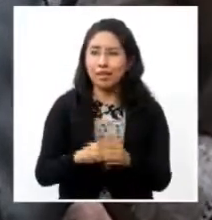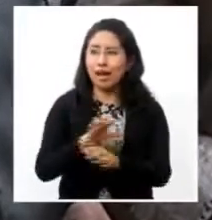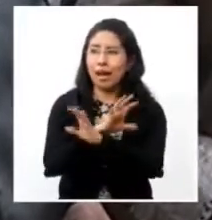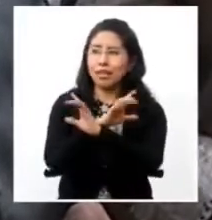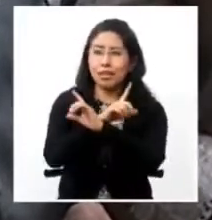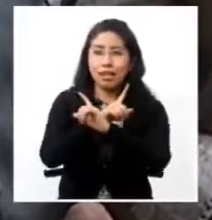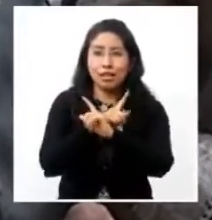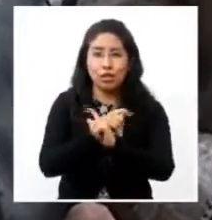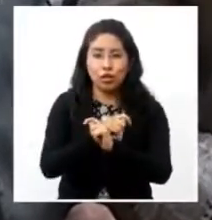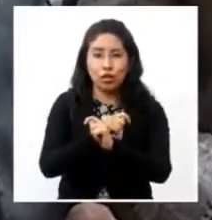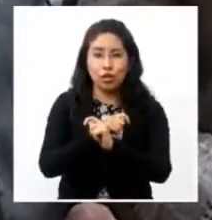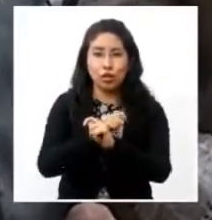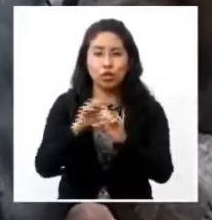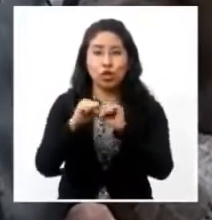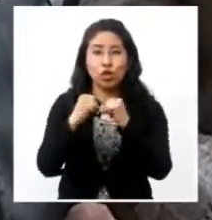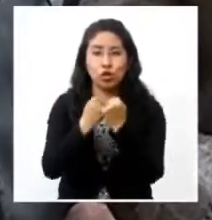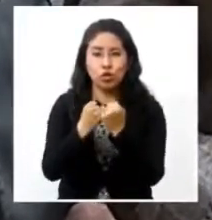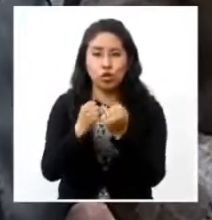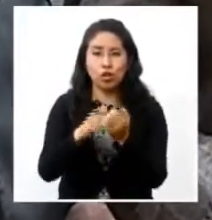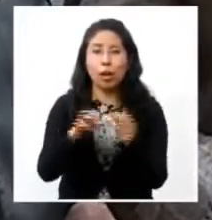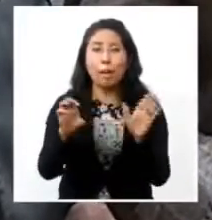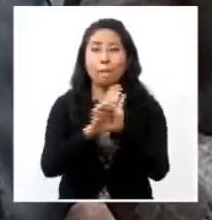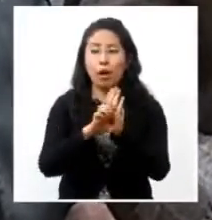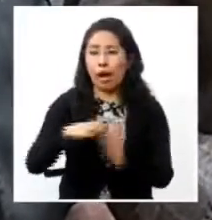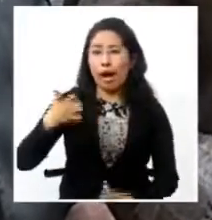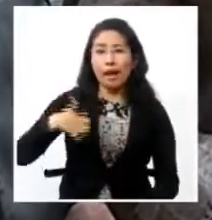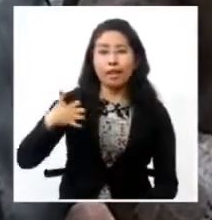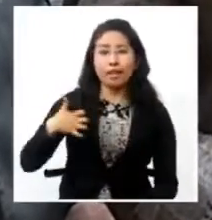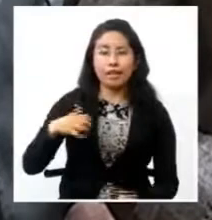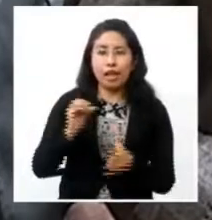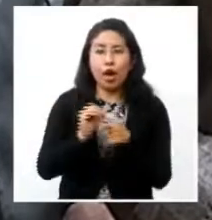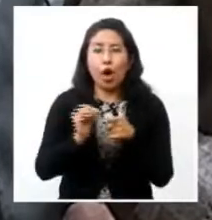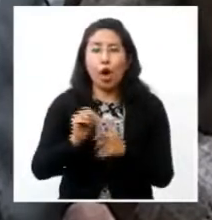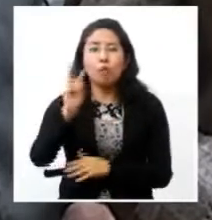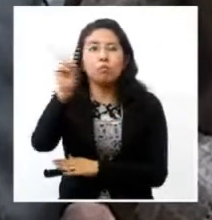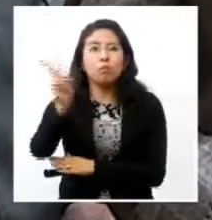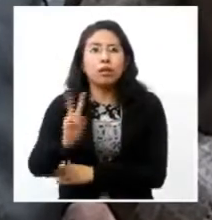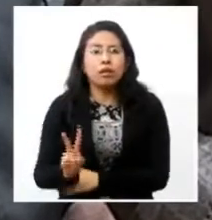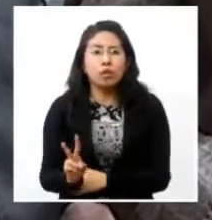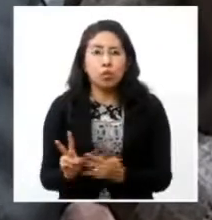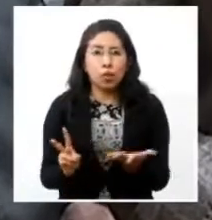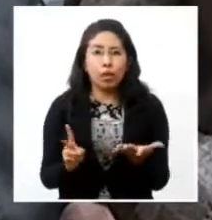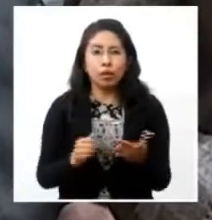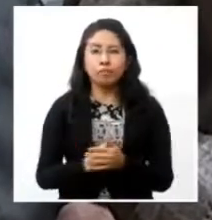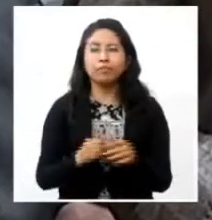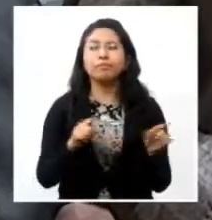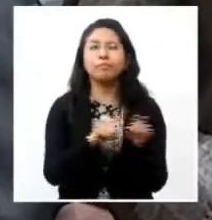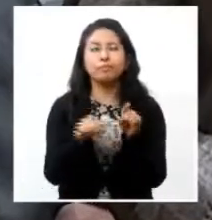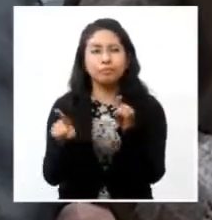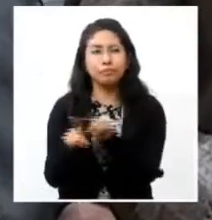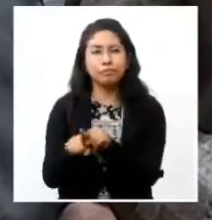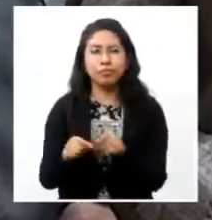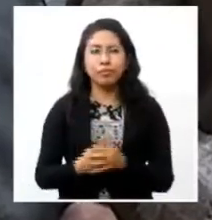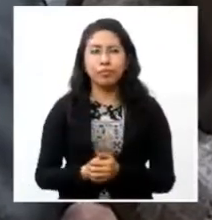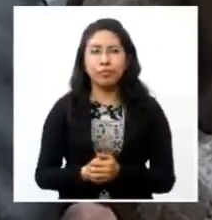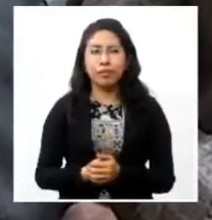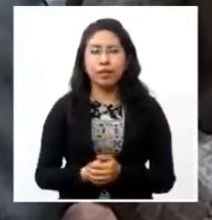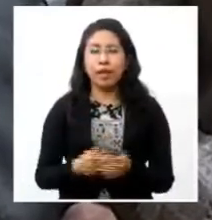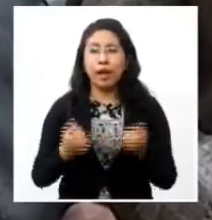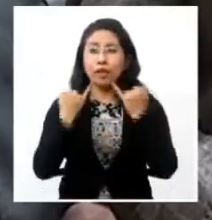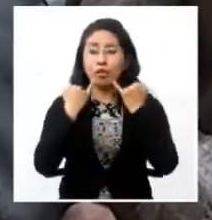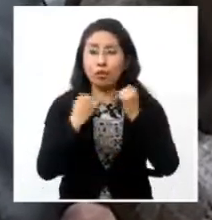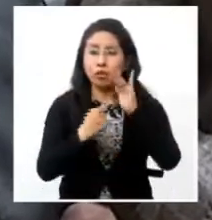socialista como la actual Argentina o la actual Venezuela. Pero al mismo tiempo, los datos